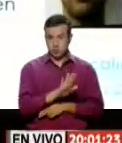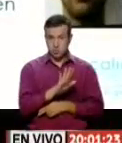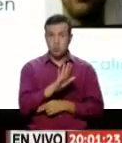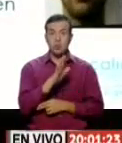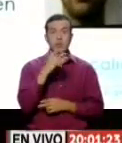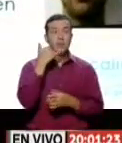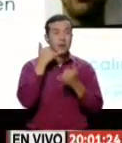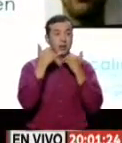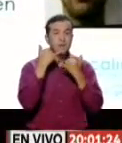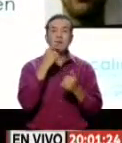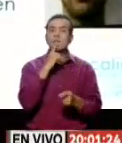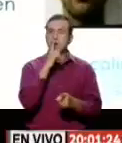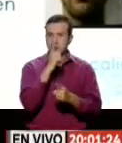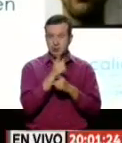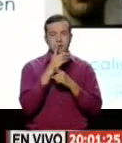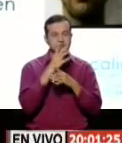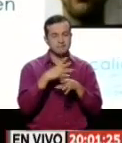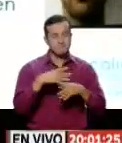telefónico, reconoce